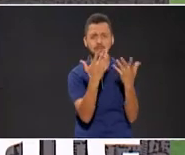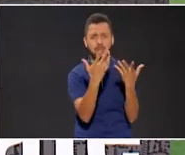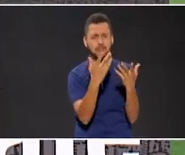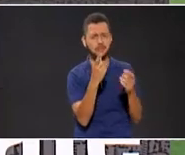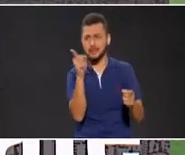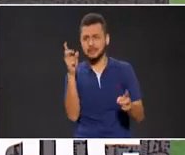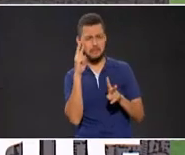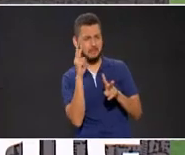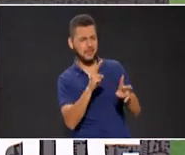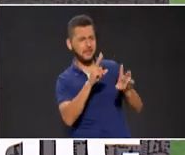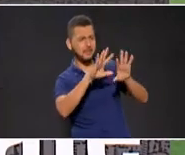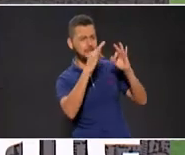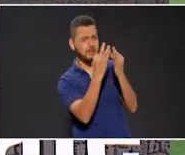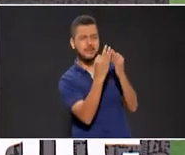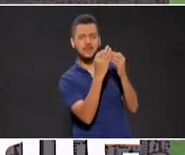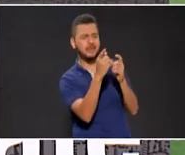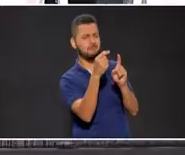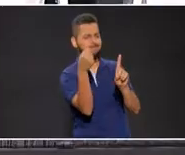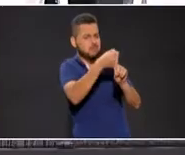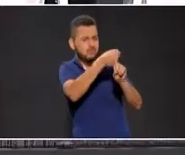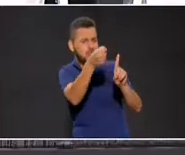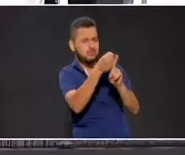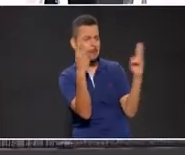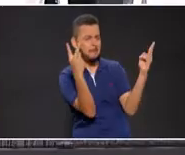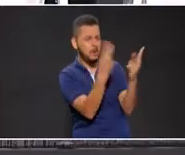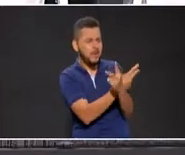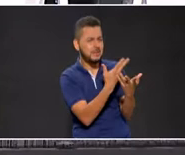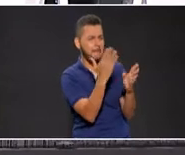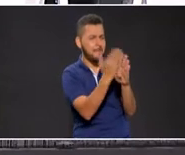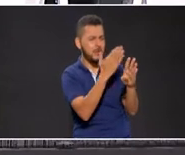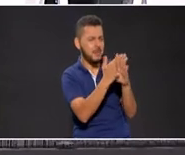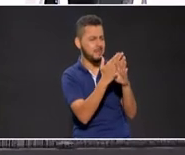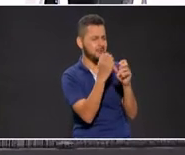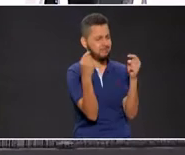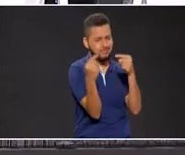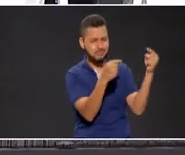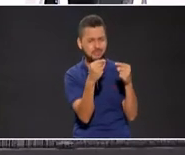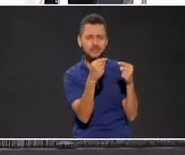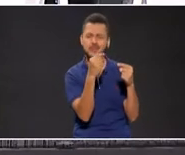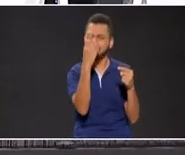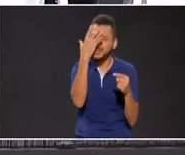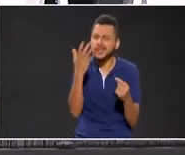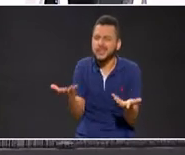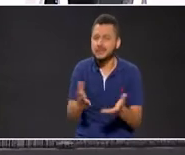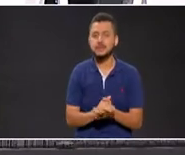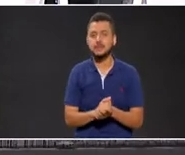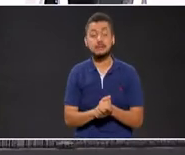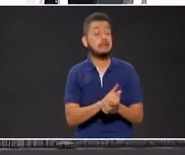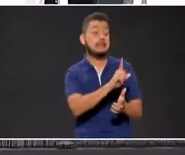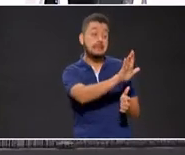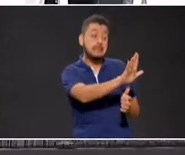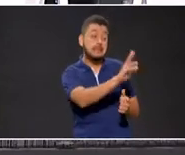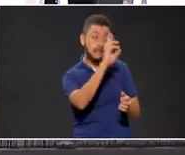intrafamiliar siguen en aumento si siguen por la falta de ocasión mire lo que pasa es que es el desespero de